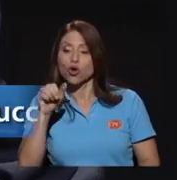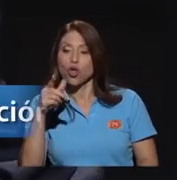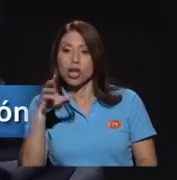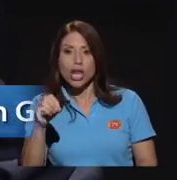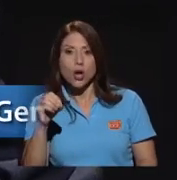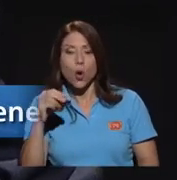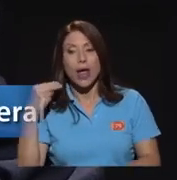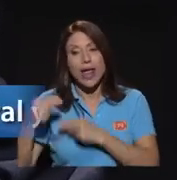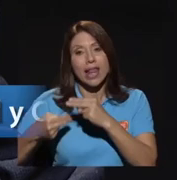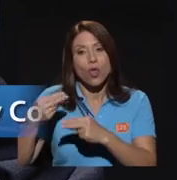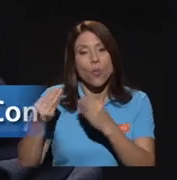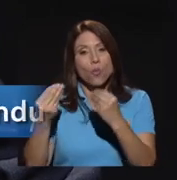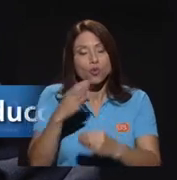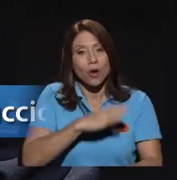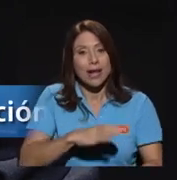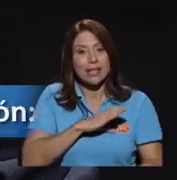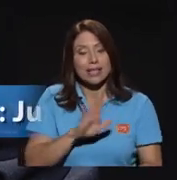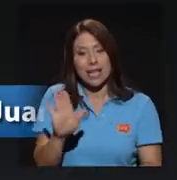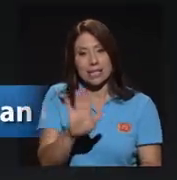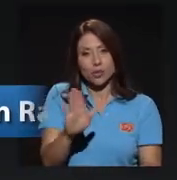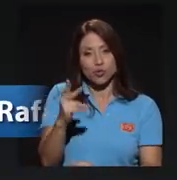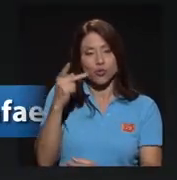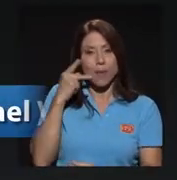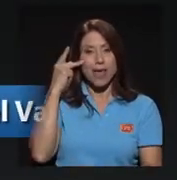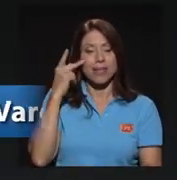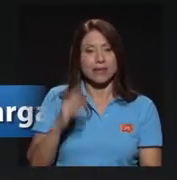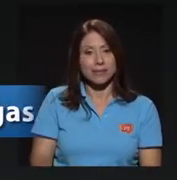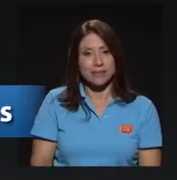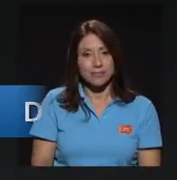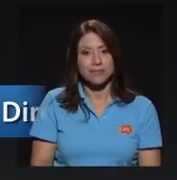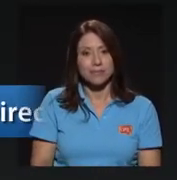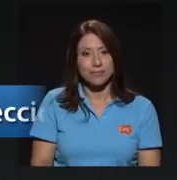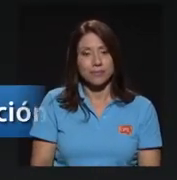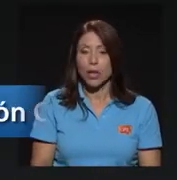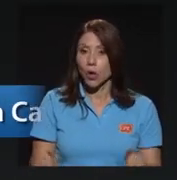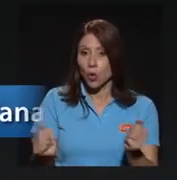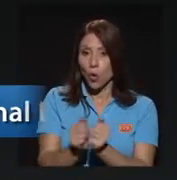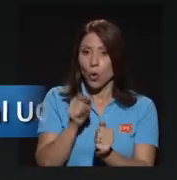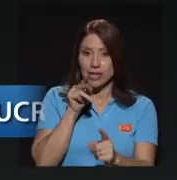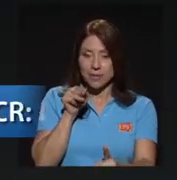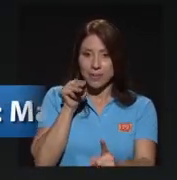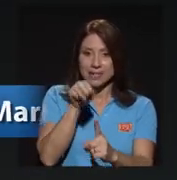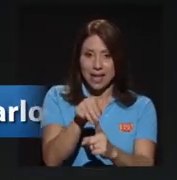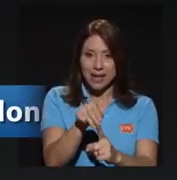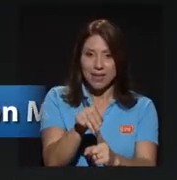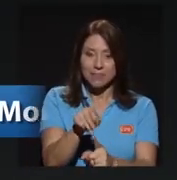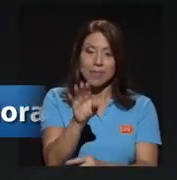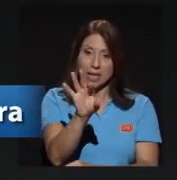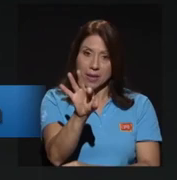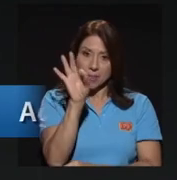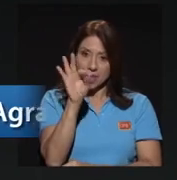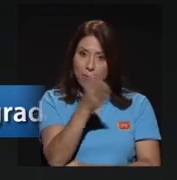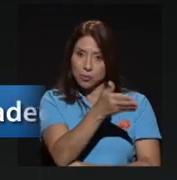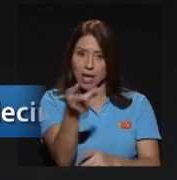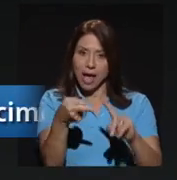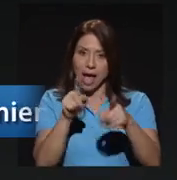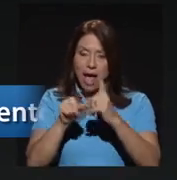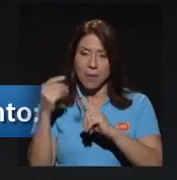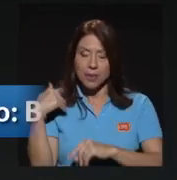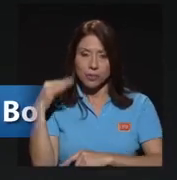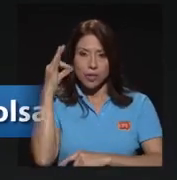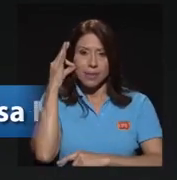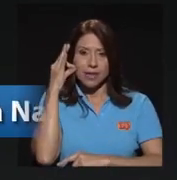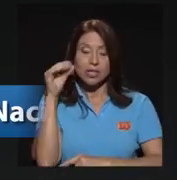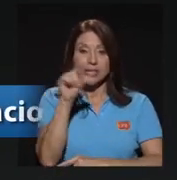atributos de sus padres con ese mensaje invitamos a las amigas y amigos a que